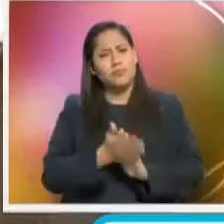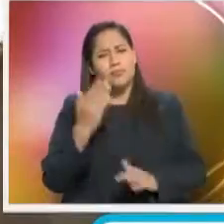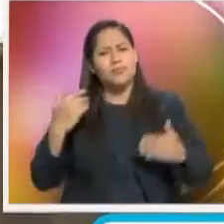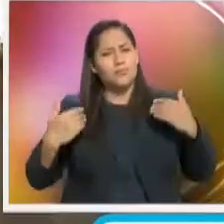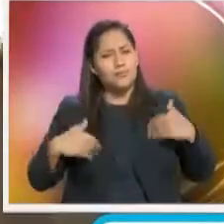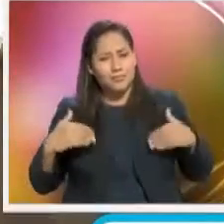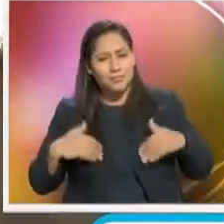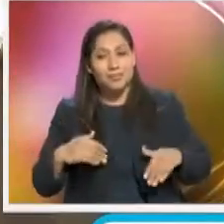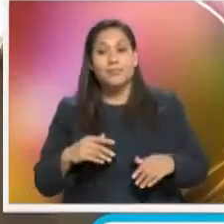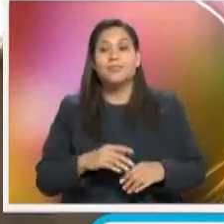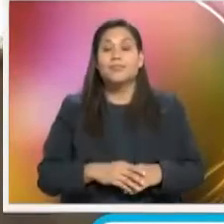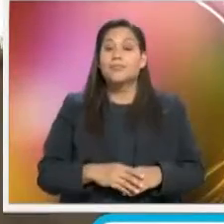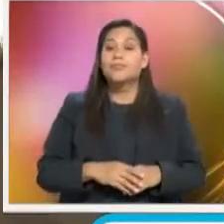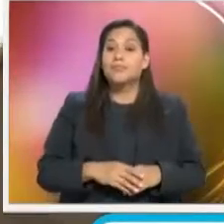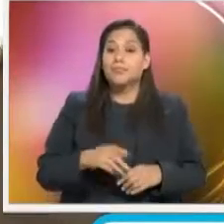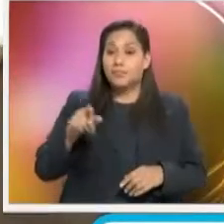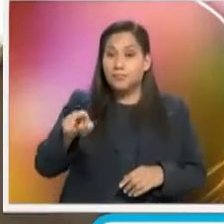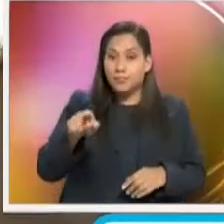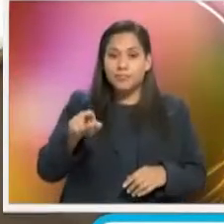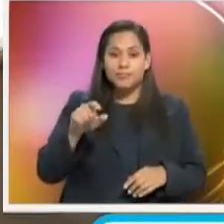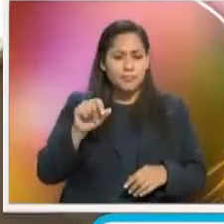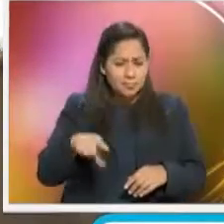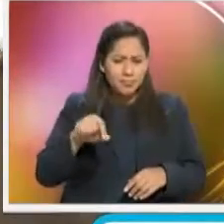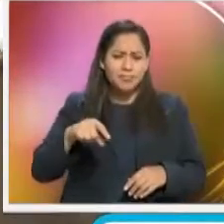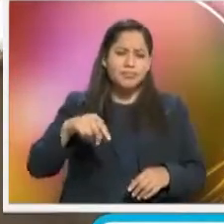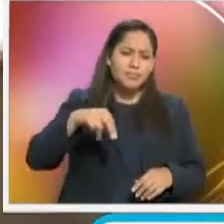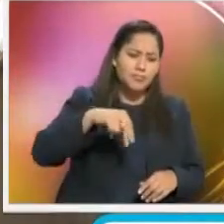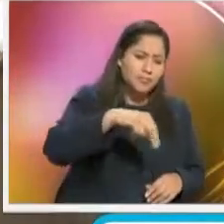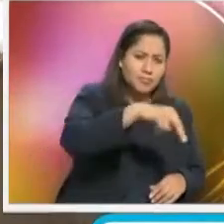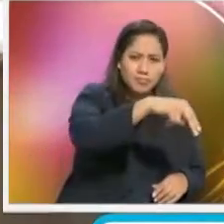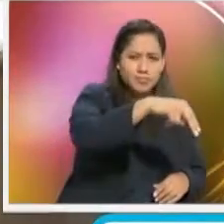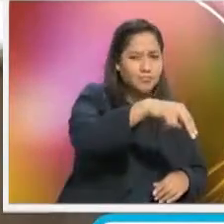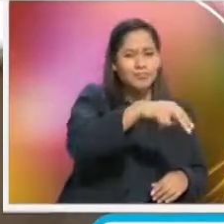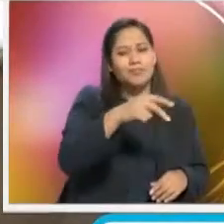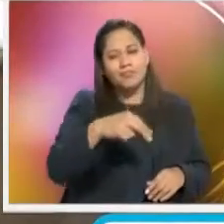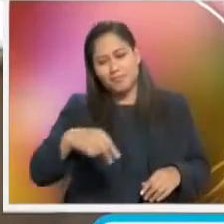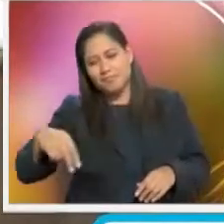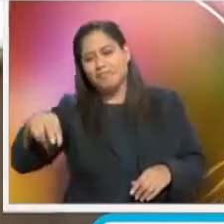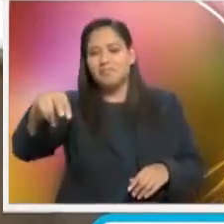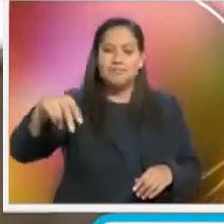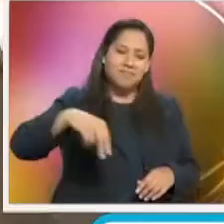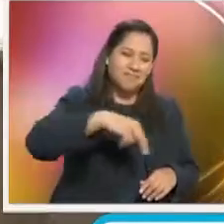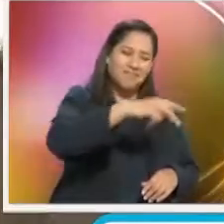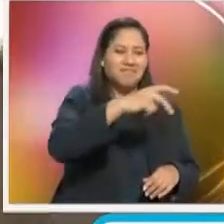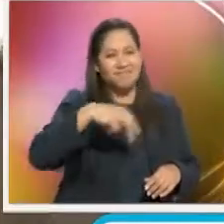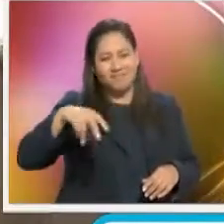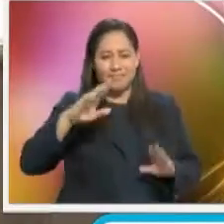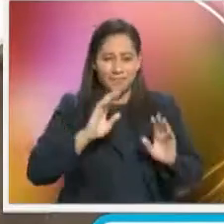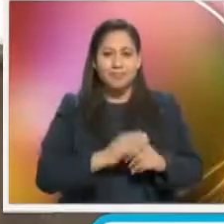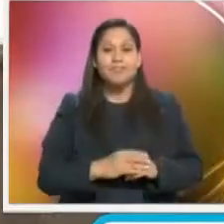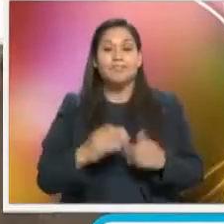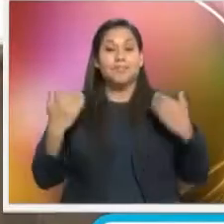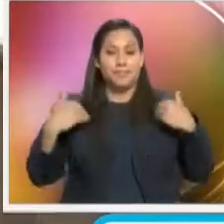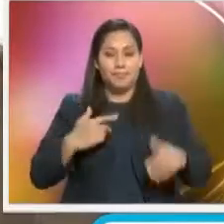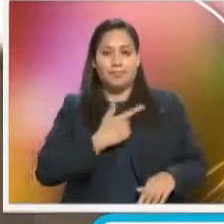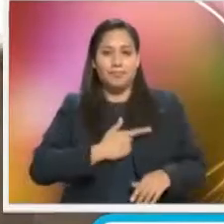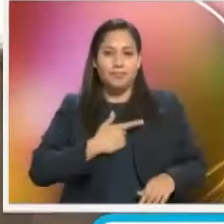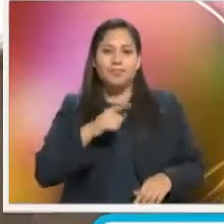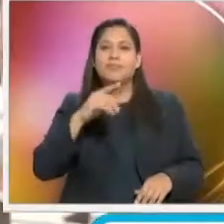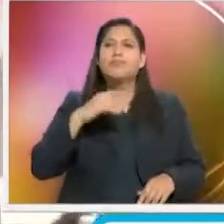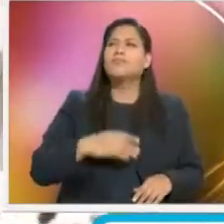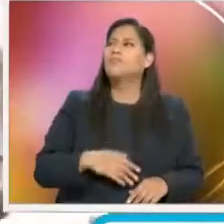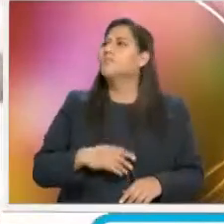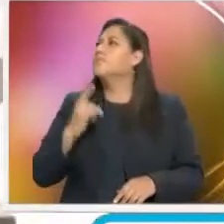y casi nunca tomaba el mismo camino, pues aún más que pasear. A ella lo que le gustaba era